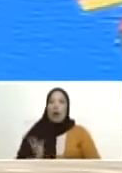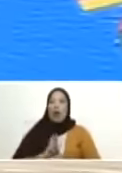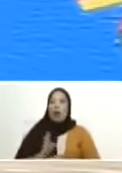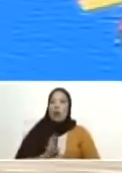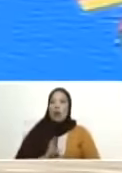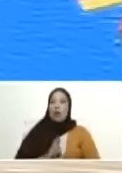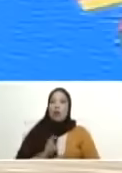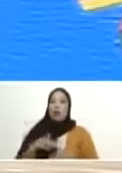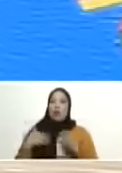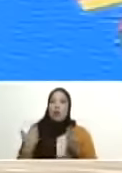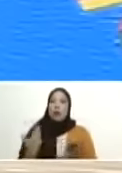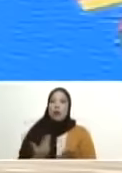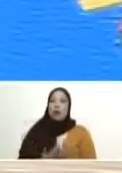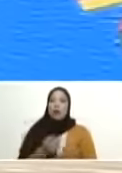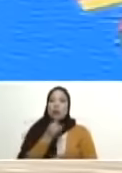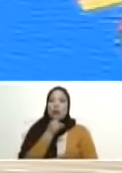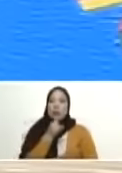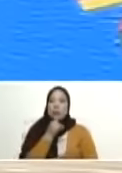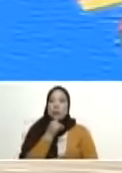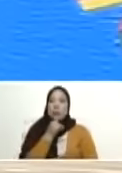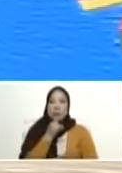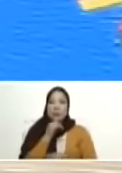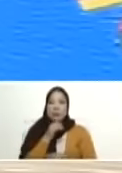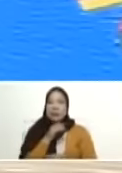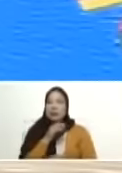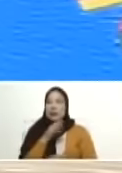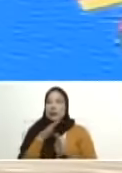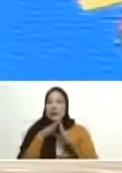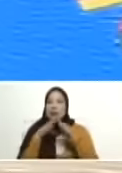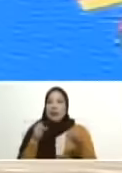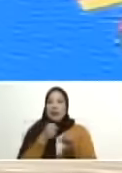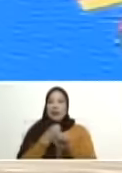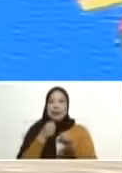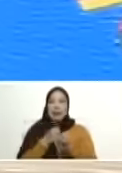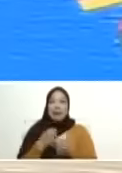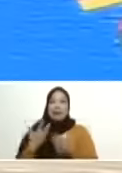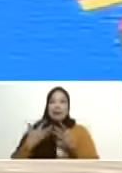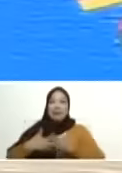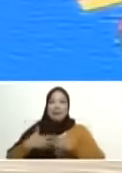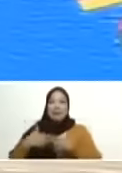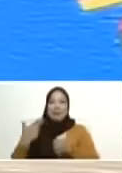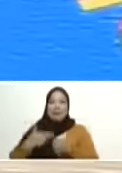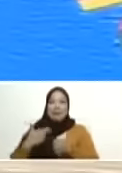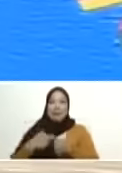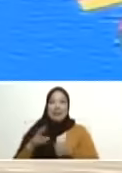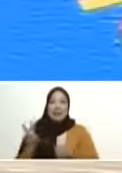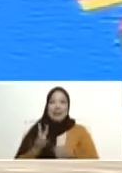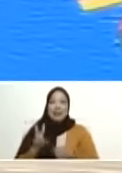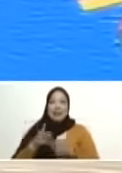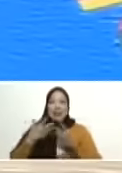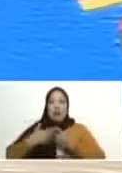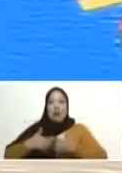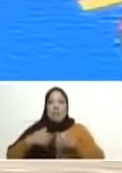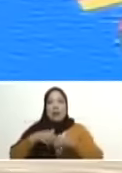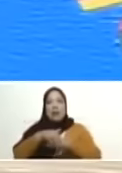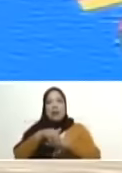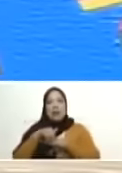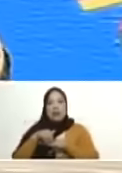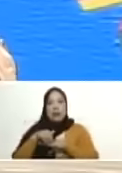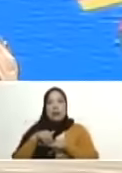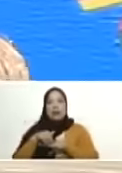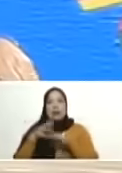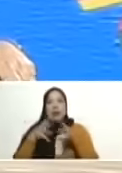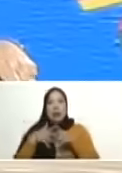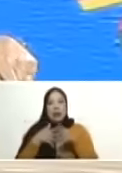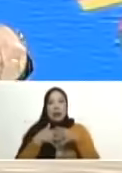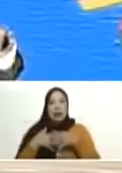Inmediatamente salen las licencias para entrega de todos los campos petroleros de Venezuela a las empresas británicas,